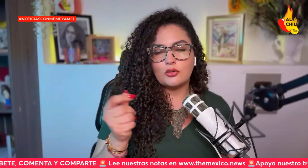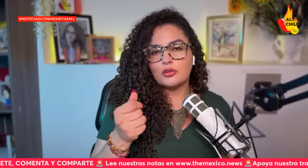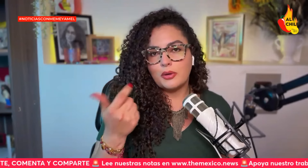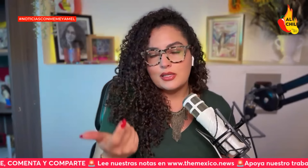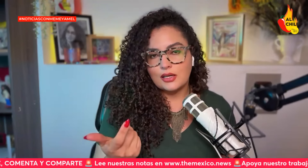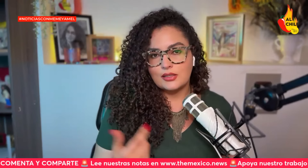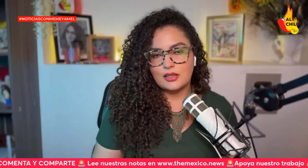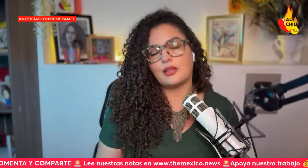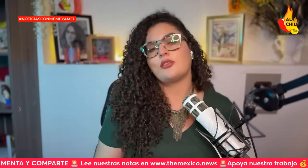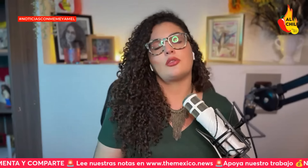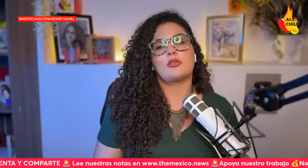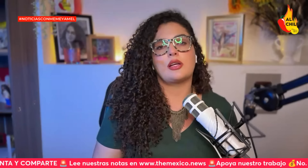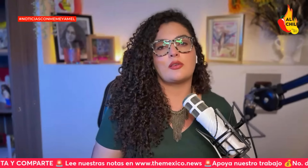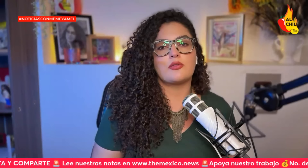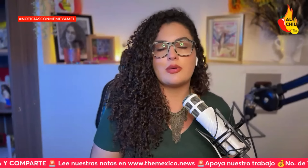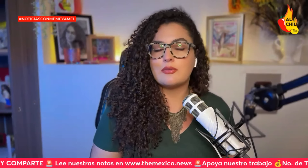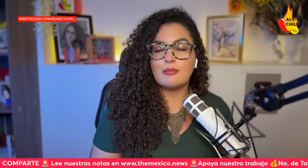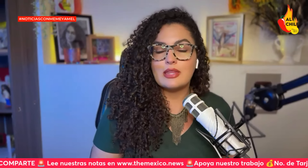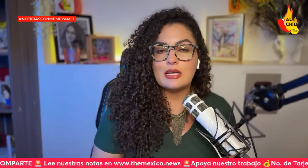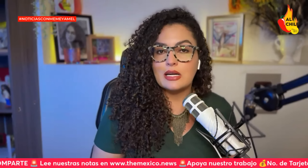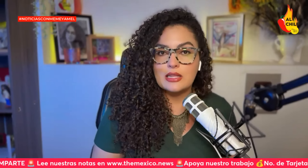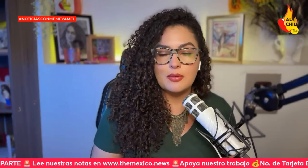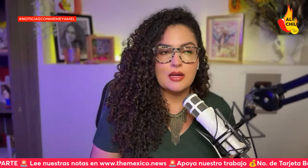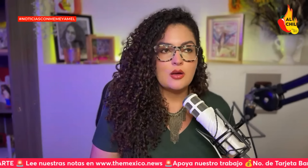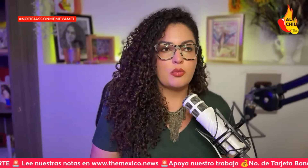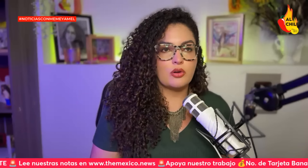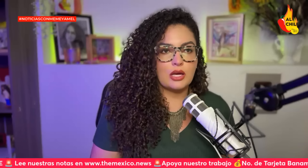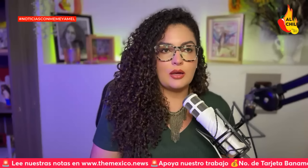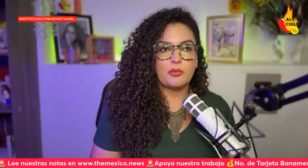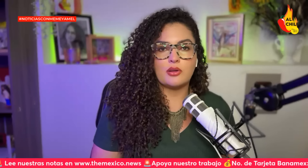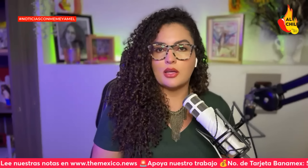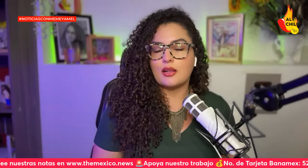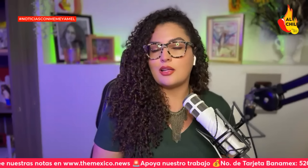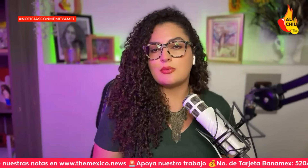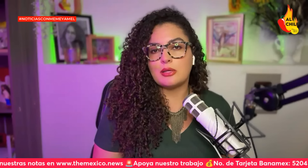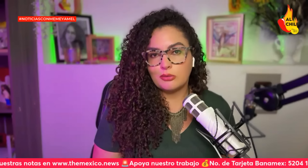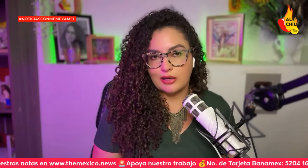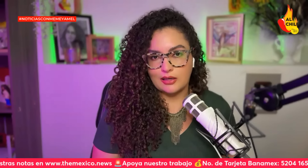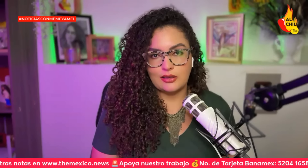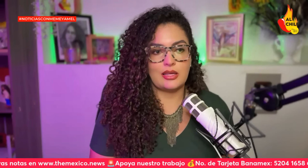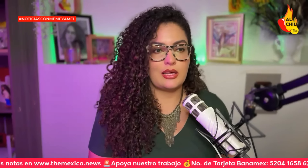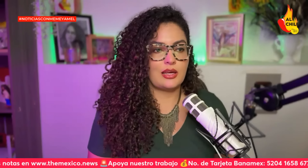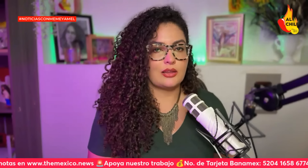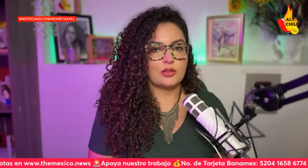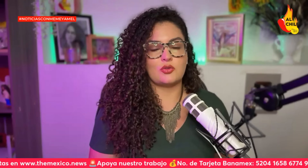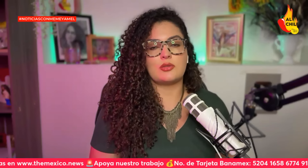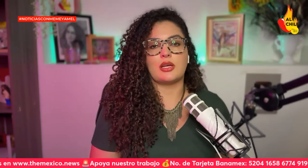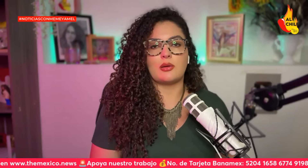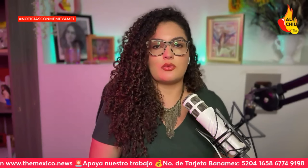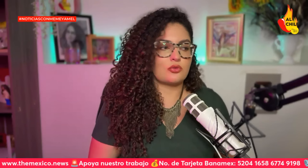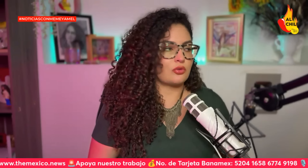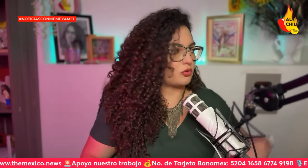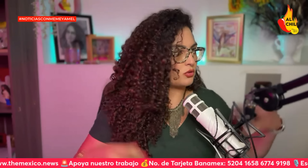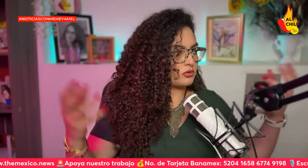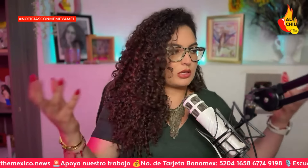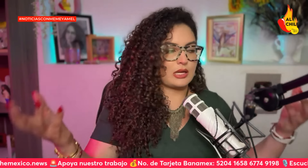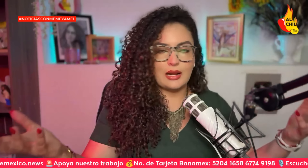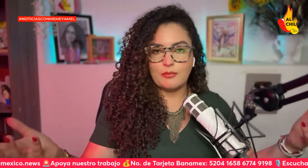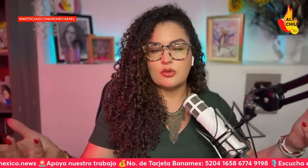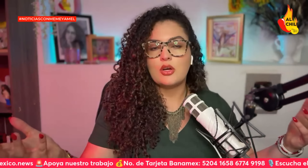esta controversia que se está dando en torno a la reforma es meramente narrativa. ¿Por qué? Porque quieren desvirtuarla y entonces venimos con